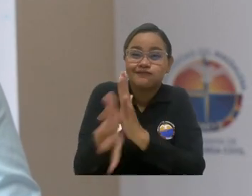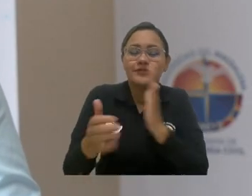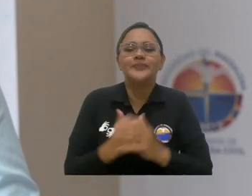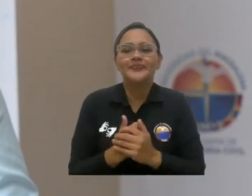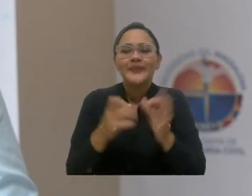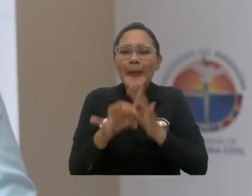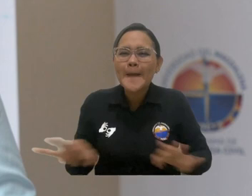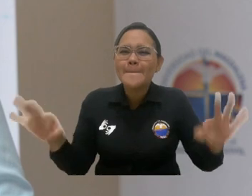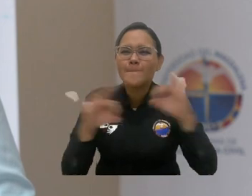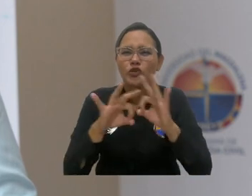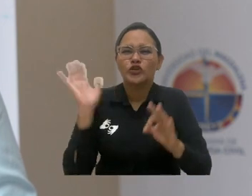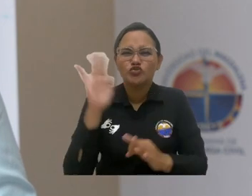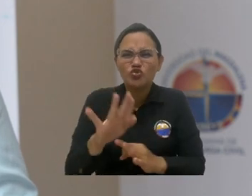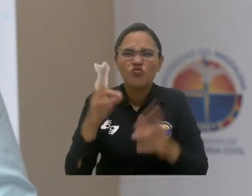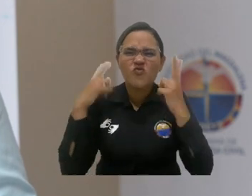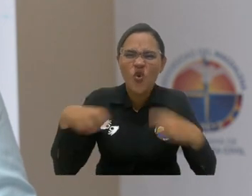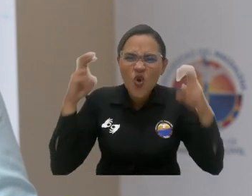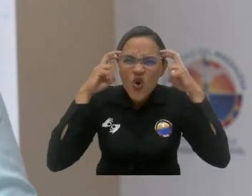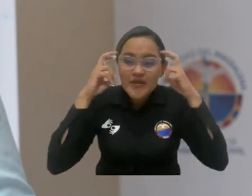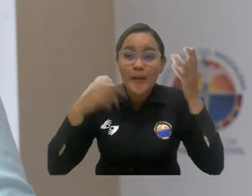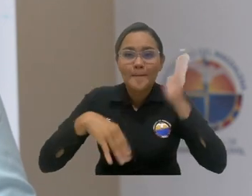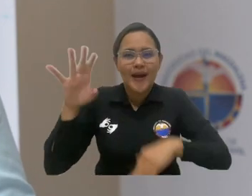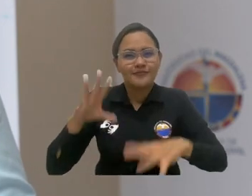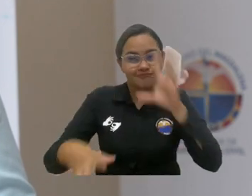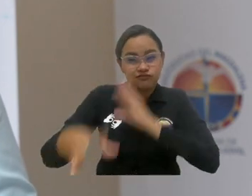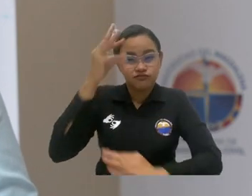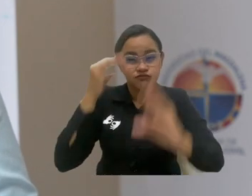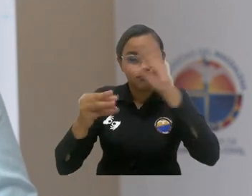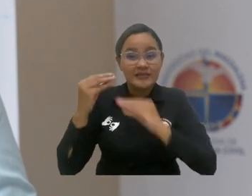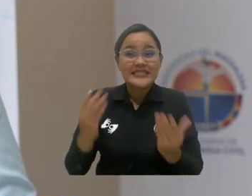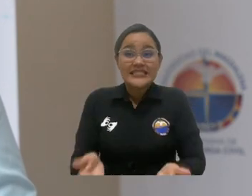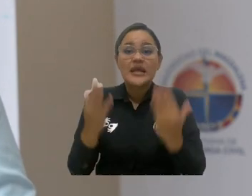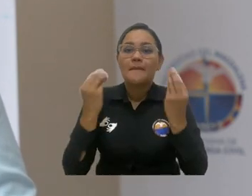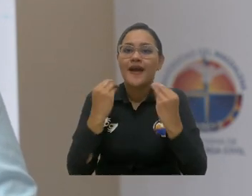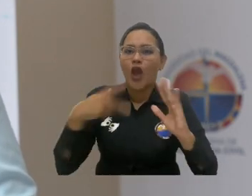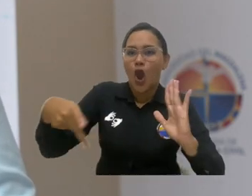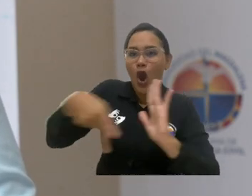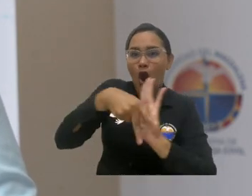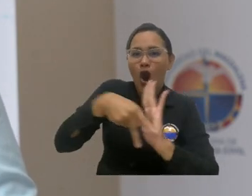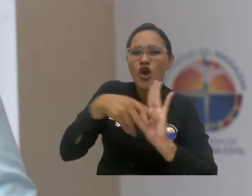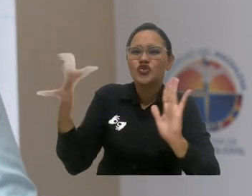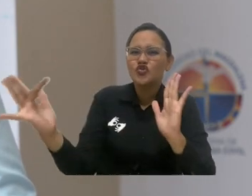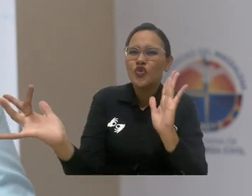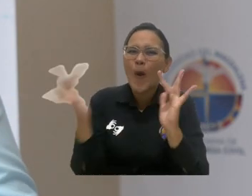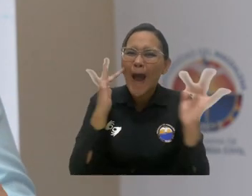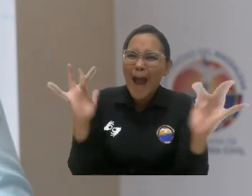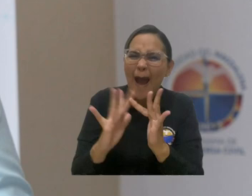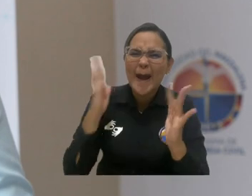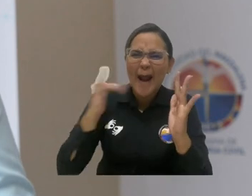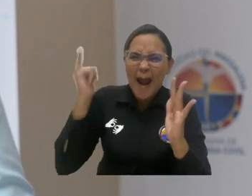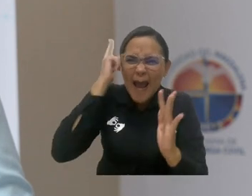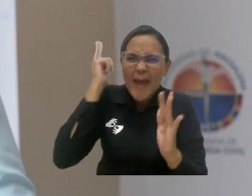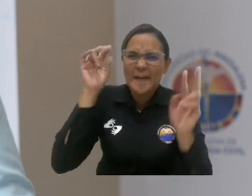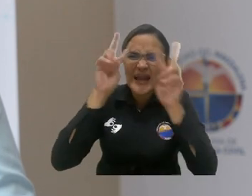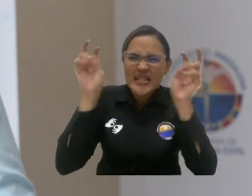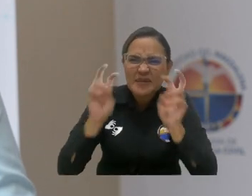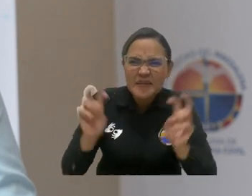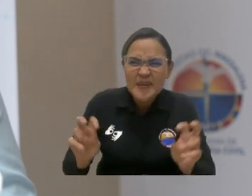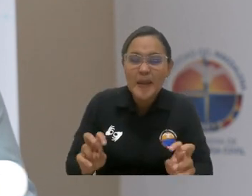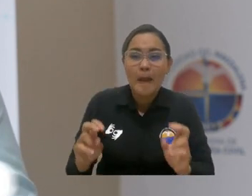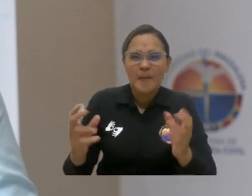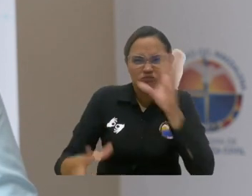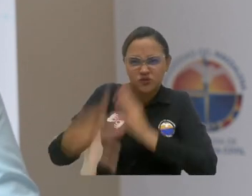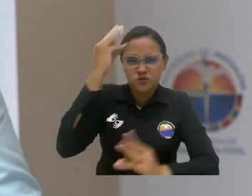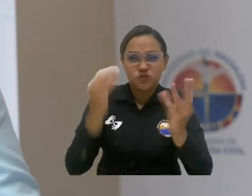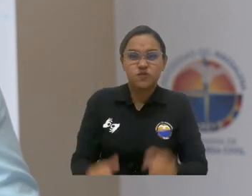adquirir ser constancias de aprend quizás en su hoja de vida académica Y que además de eso puedan expandir pues